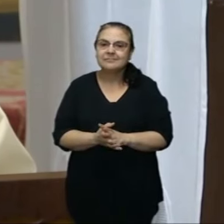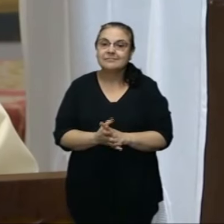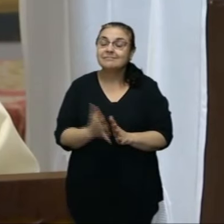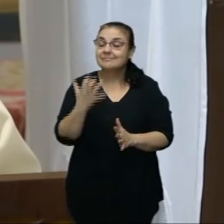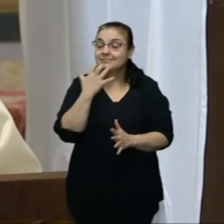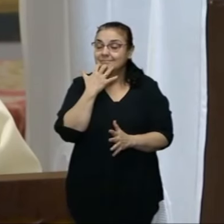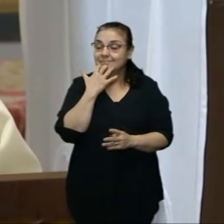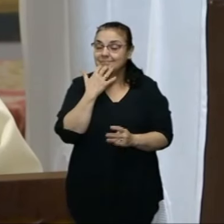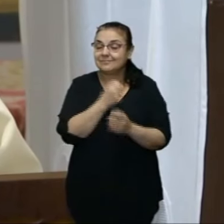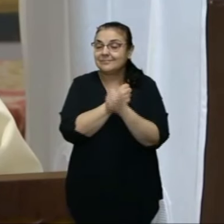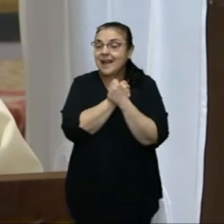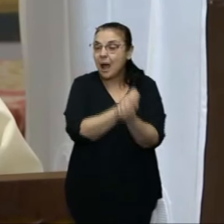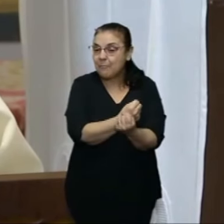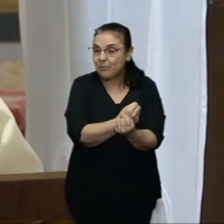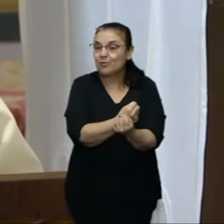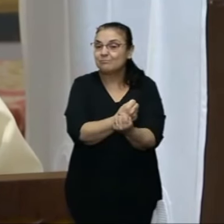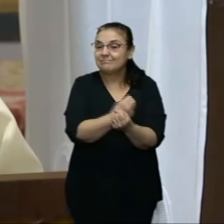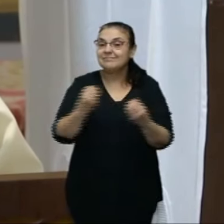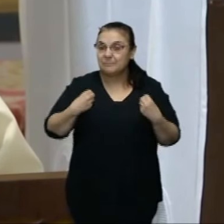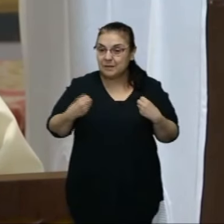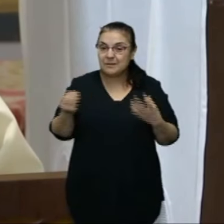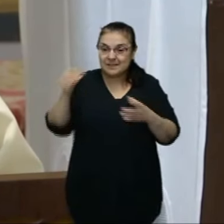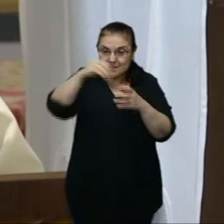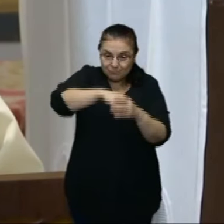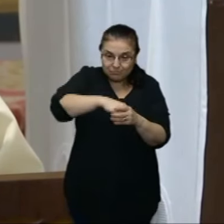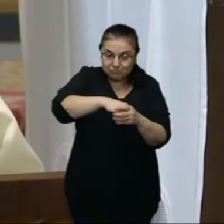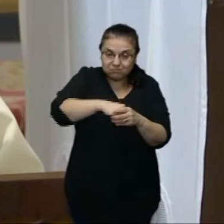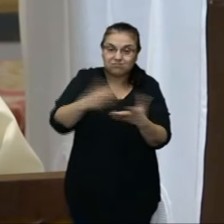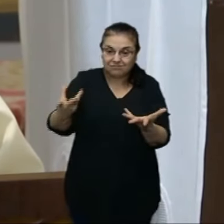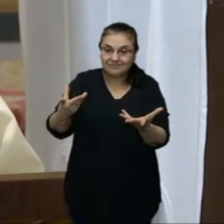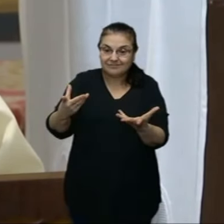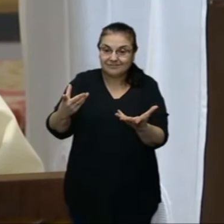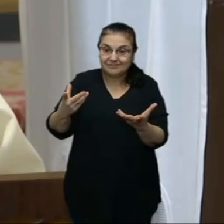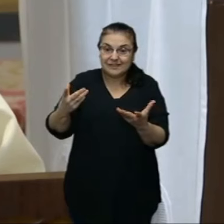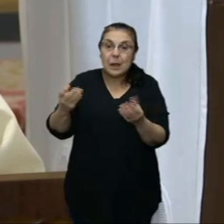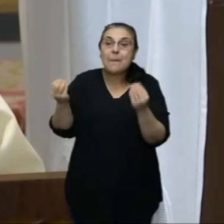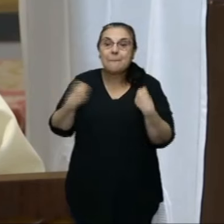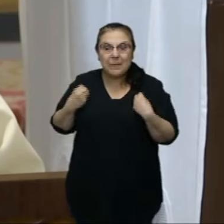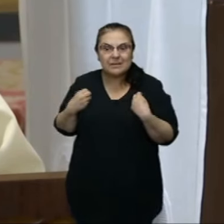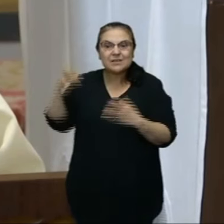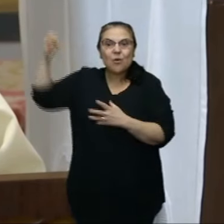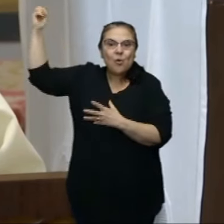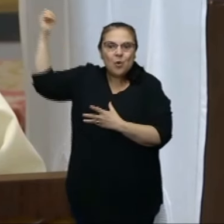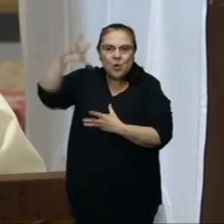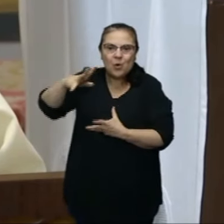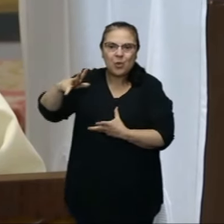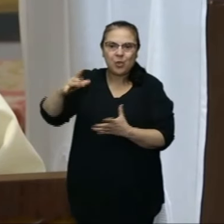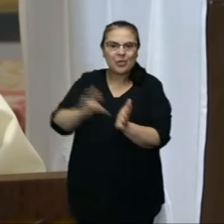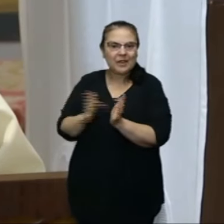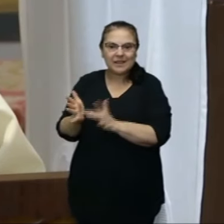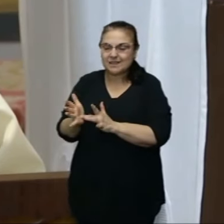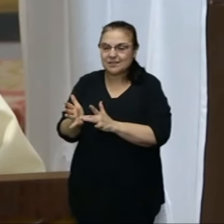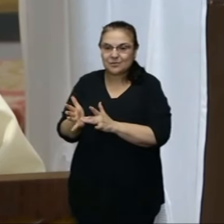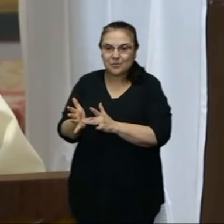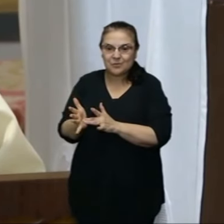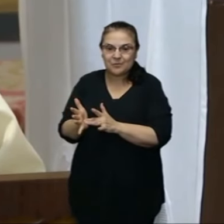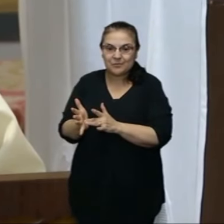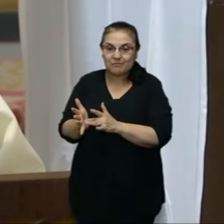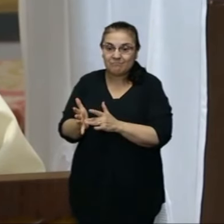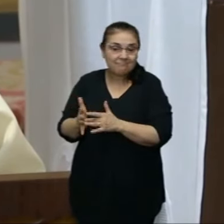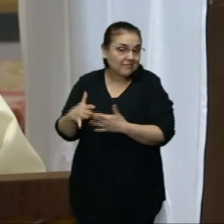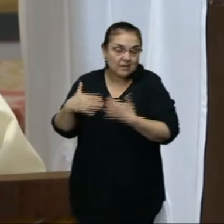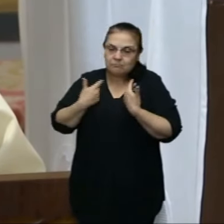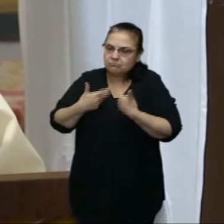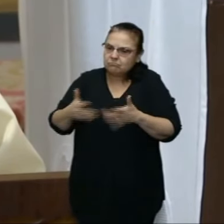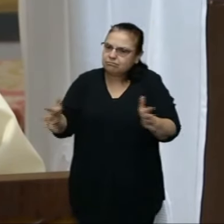Vivir en el amor es vivir en la luz que ha traído Cristo. Y todo lo demás es permanecer en